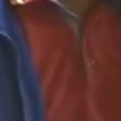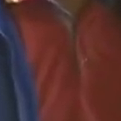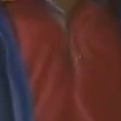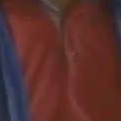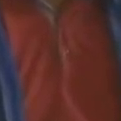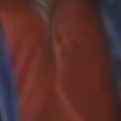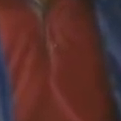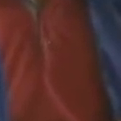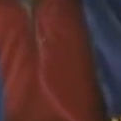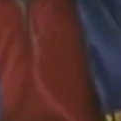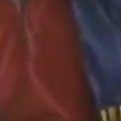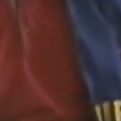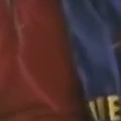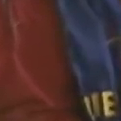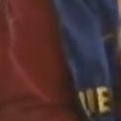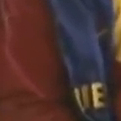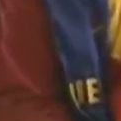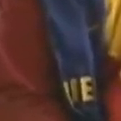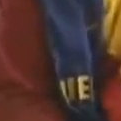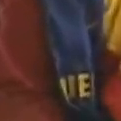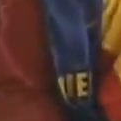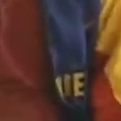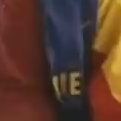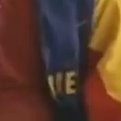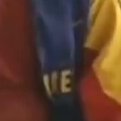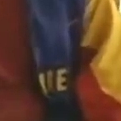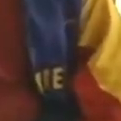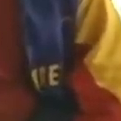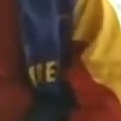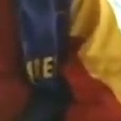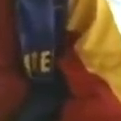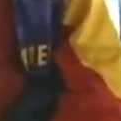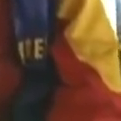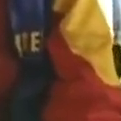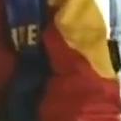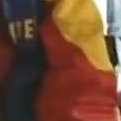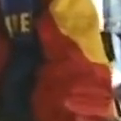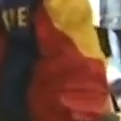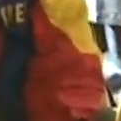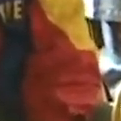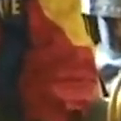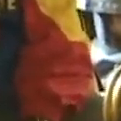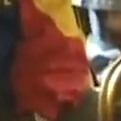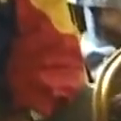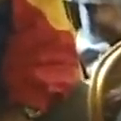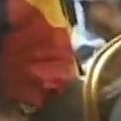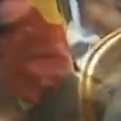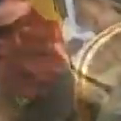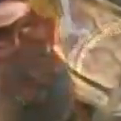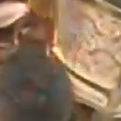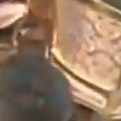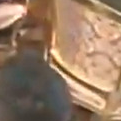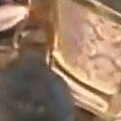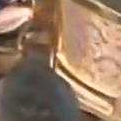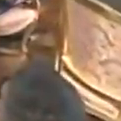de qué manera participó en la misión Robinson, todas sus enseñanzas.